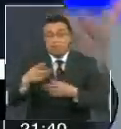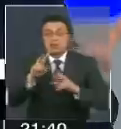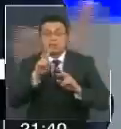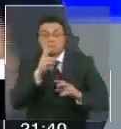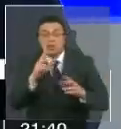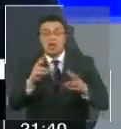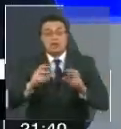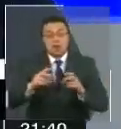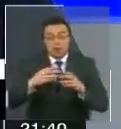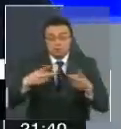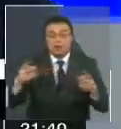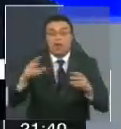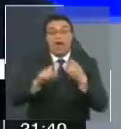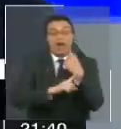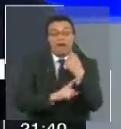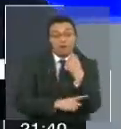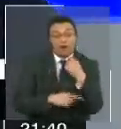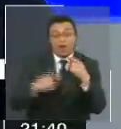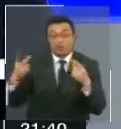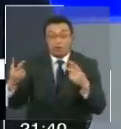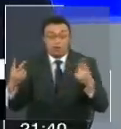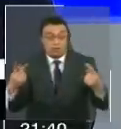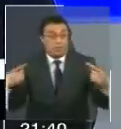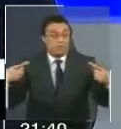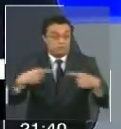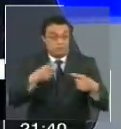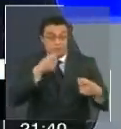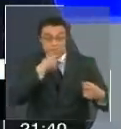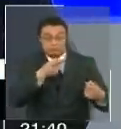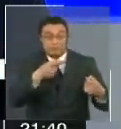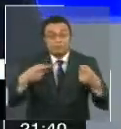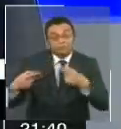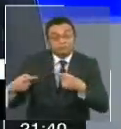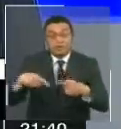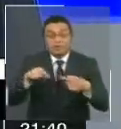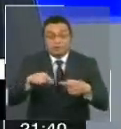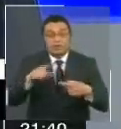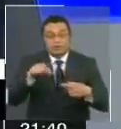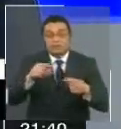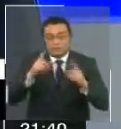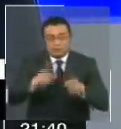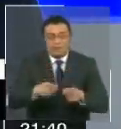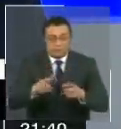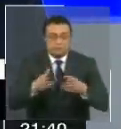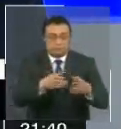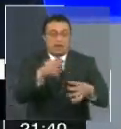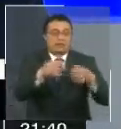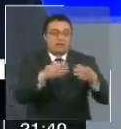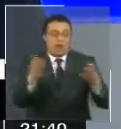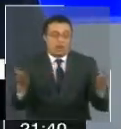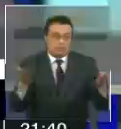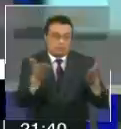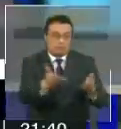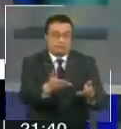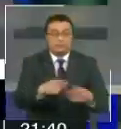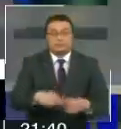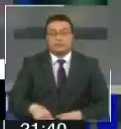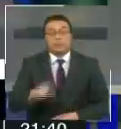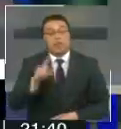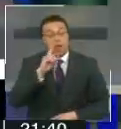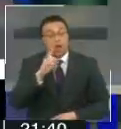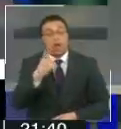el abogado Bofill y el abogado Cristian Cruz, que es el querellante particular, se diera la sede que corresponde, que es en el Tribunal de Justicia. ¿Y había